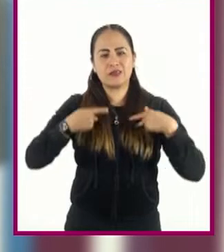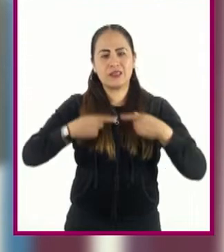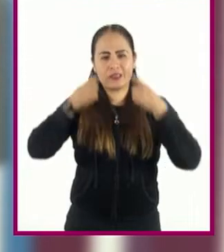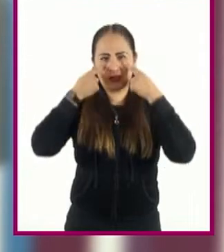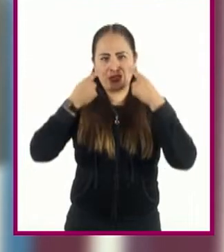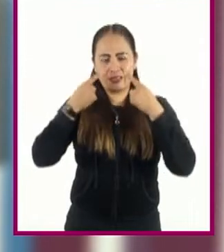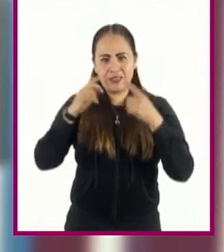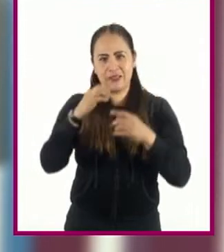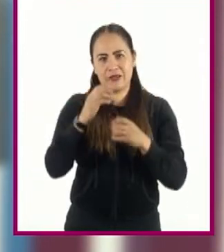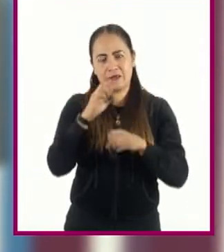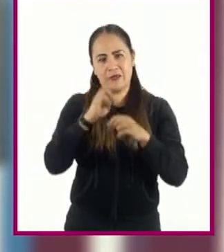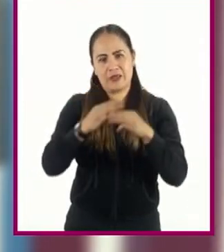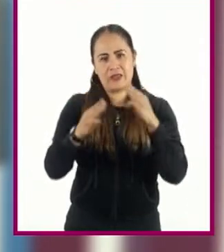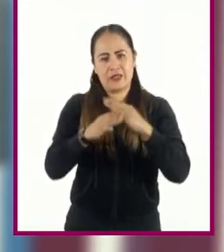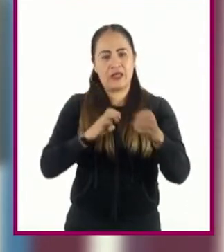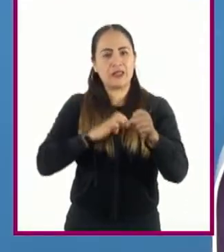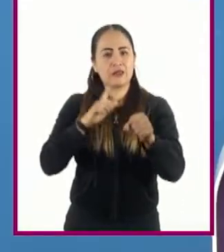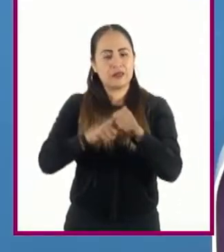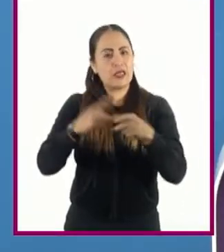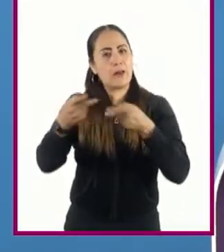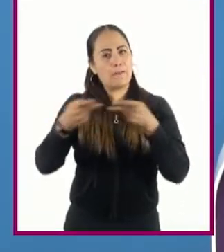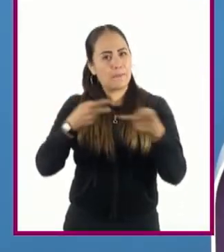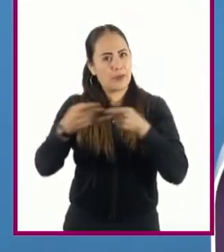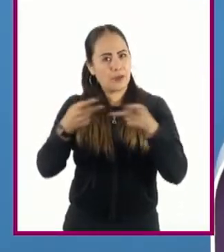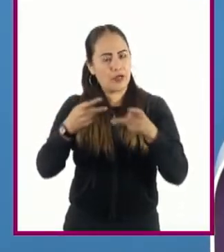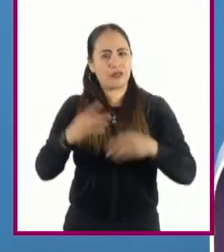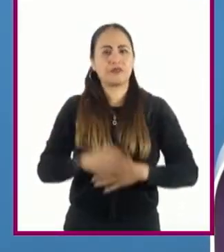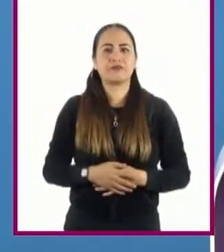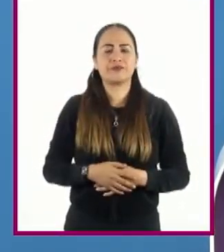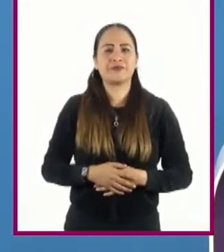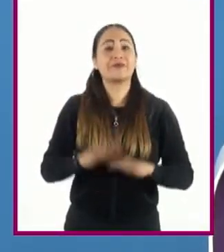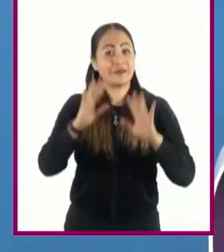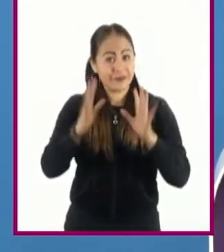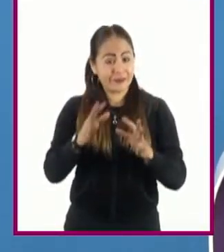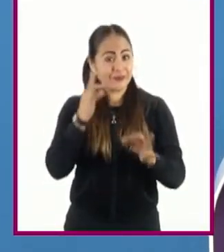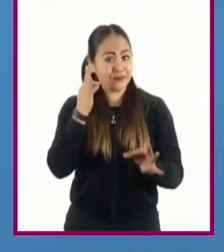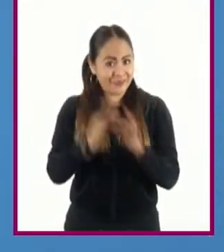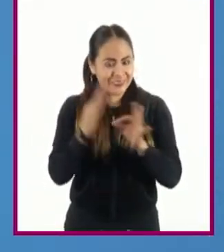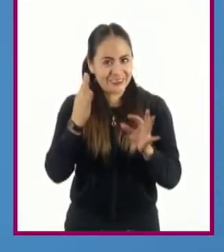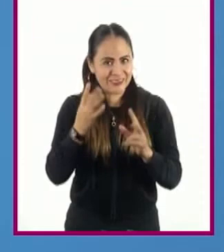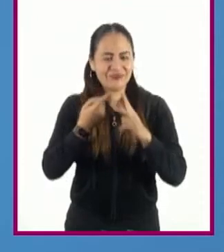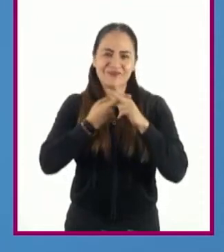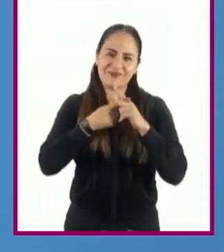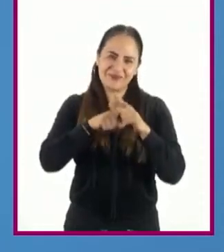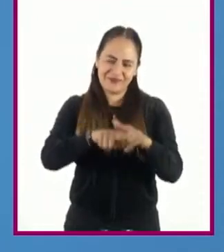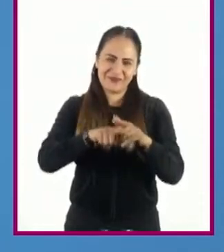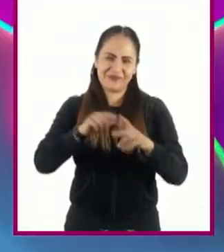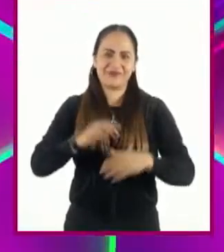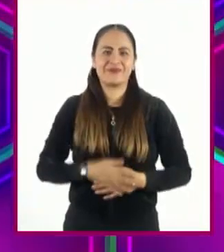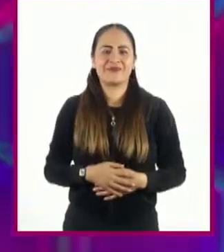Leyer, punzón y regleta. ¿Listas y listos? ¡Comencemos!